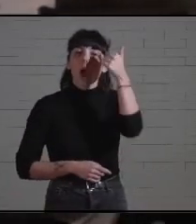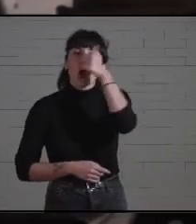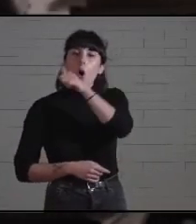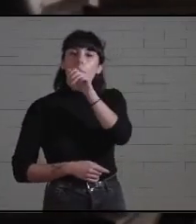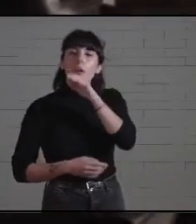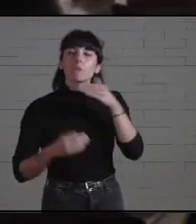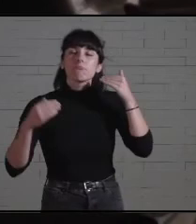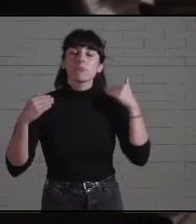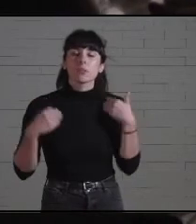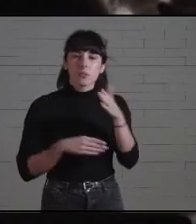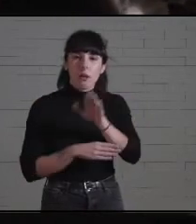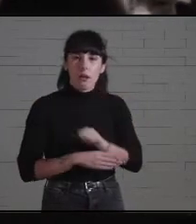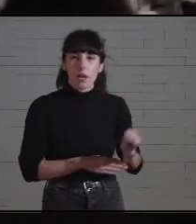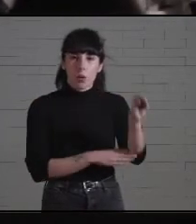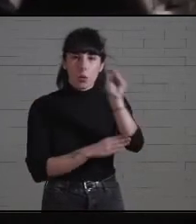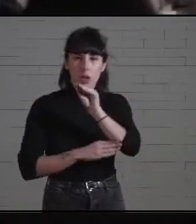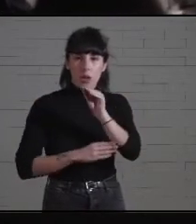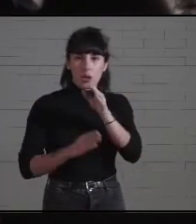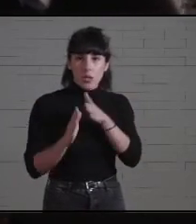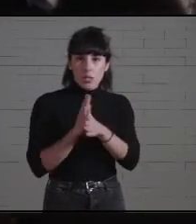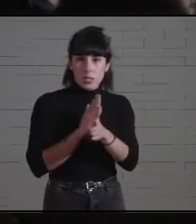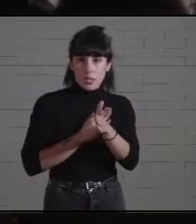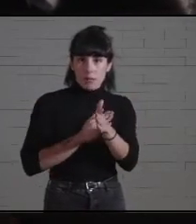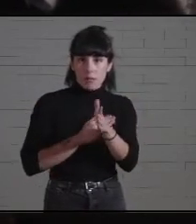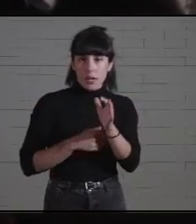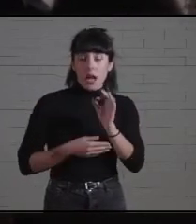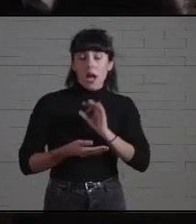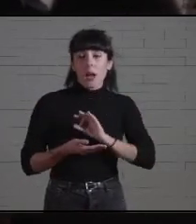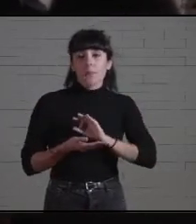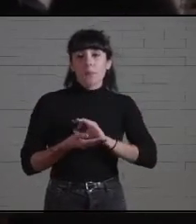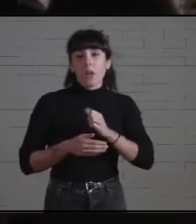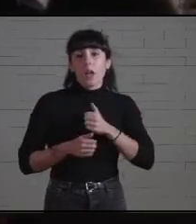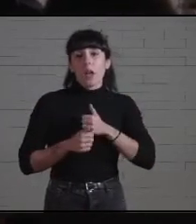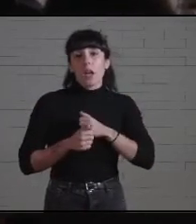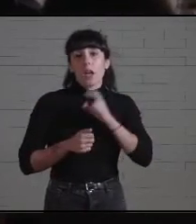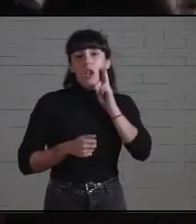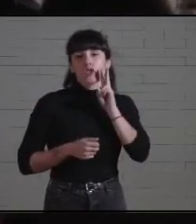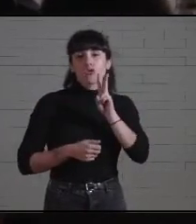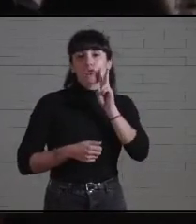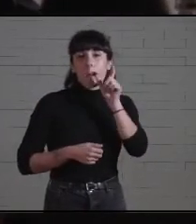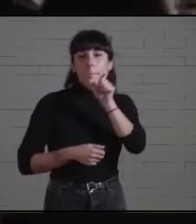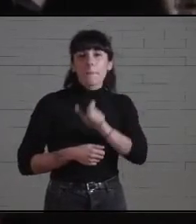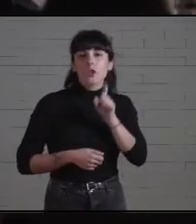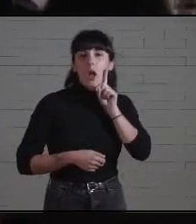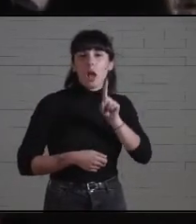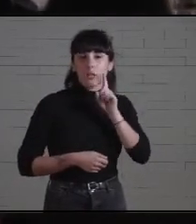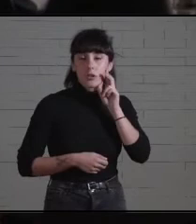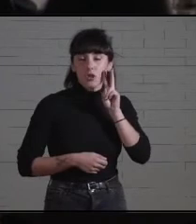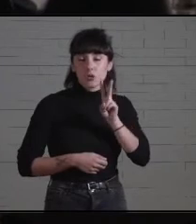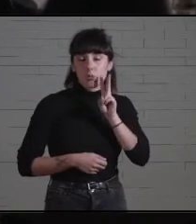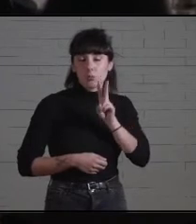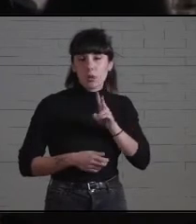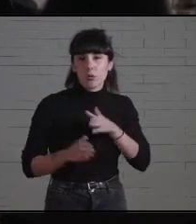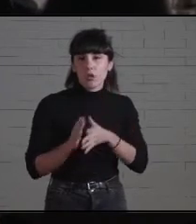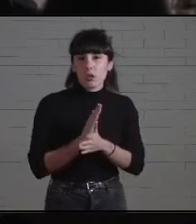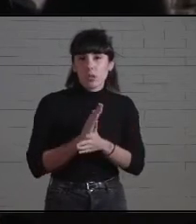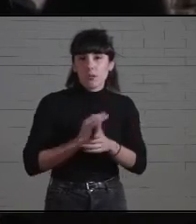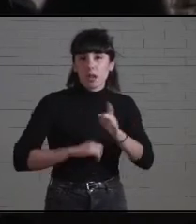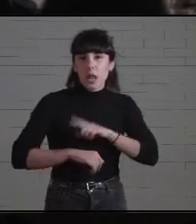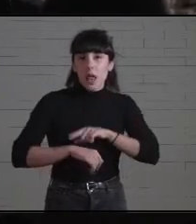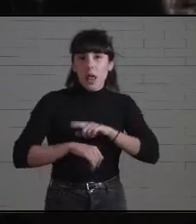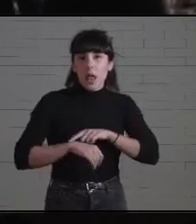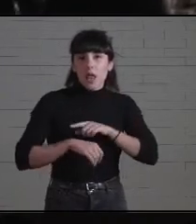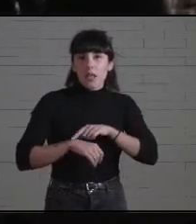antes, que los supervisores se cojan los permisos, que ellos mismos reduzcan sus horas